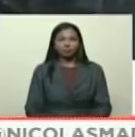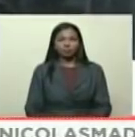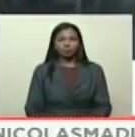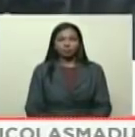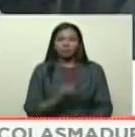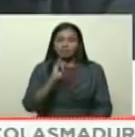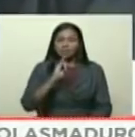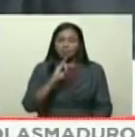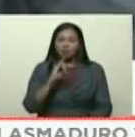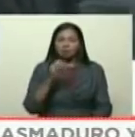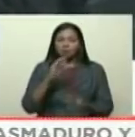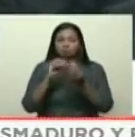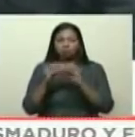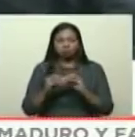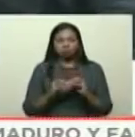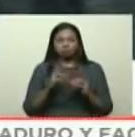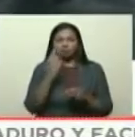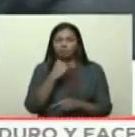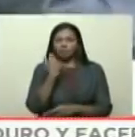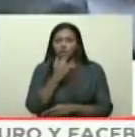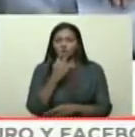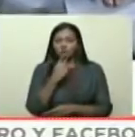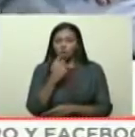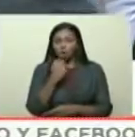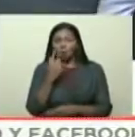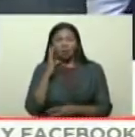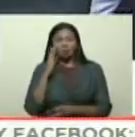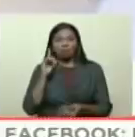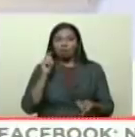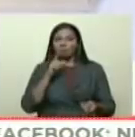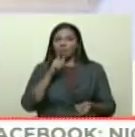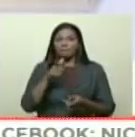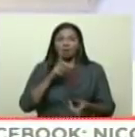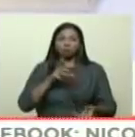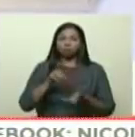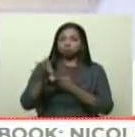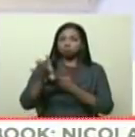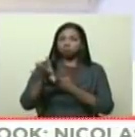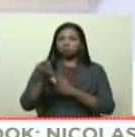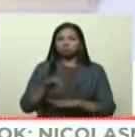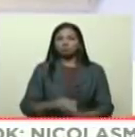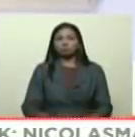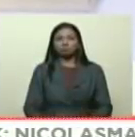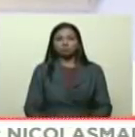Así se disfrace de rojo rojito. Si está malo, para afuera.